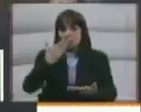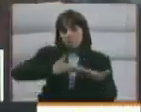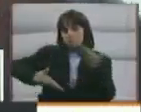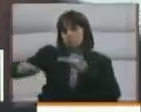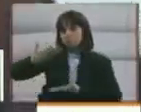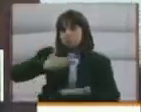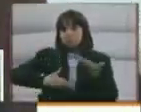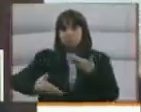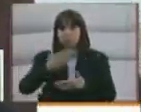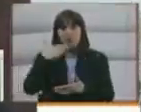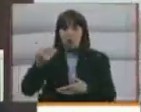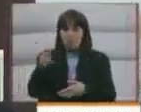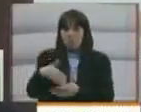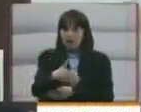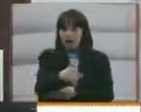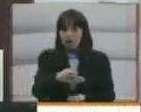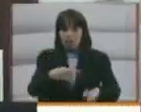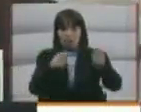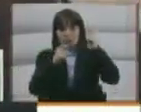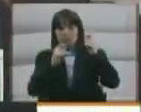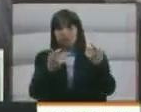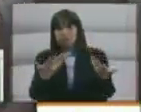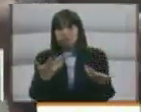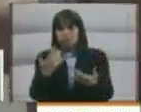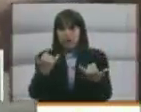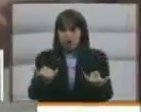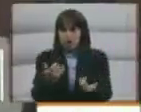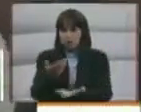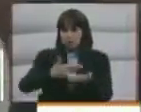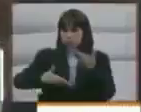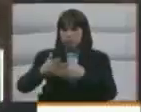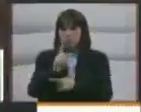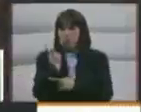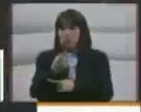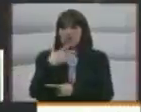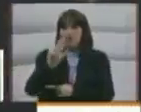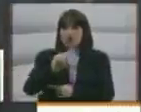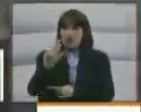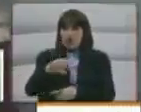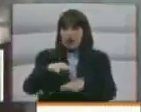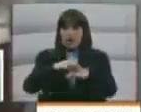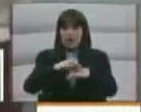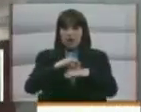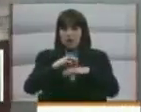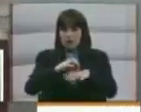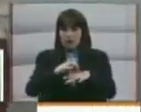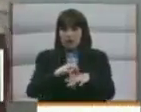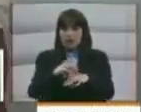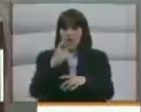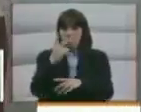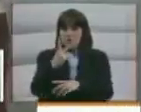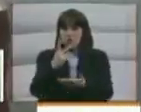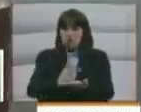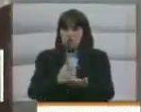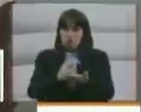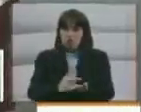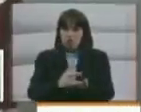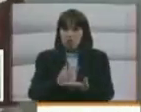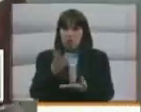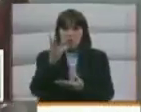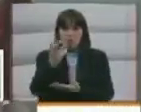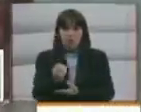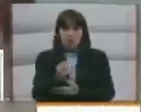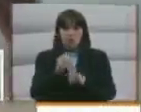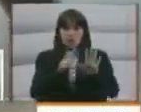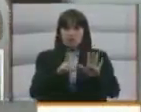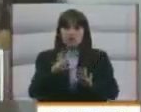Porque por ahí quieren satanizar que estamos en una cuestión. Darío aquí la cambio por 2 kilos de lisa. ¿Cuánto cuesta una lisa en la calle? 750